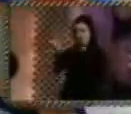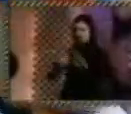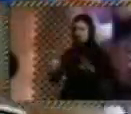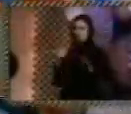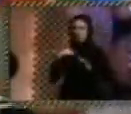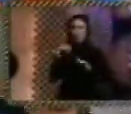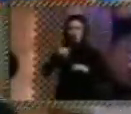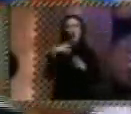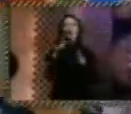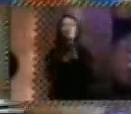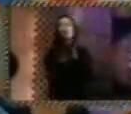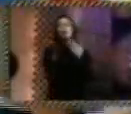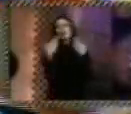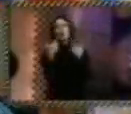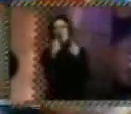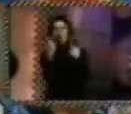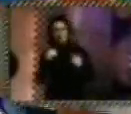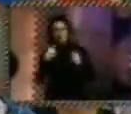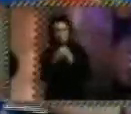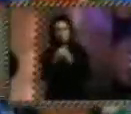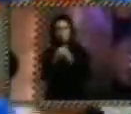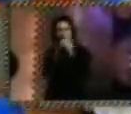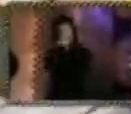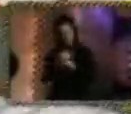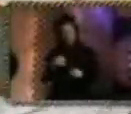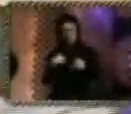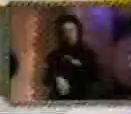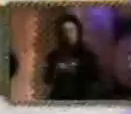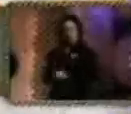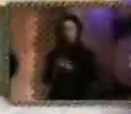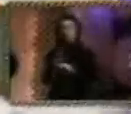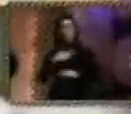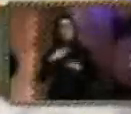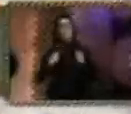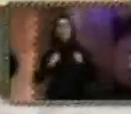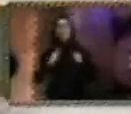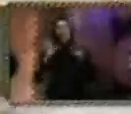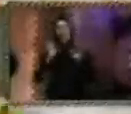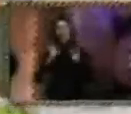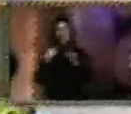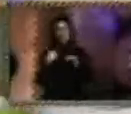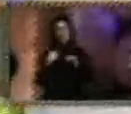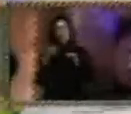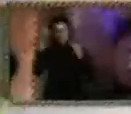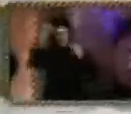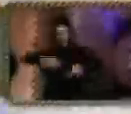la piba, con mucha ilusión. Mira ser un cabrón.